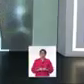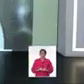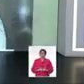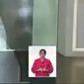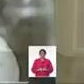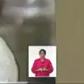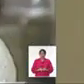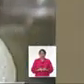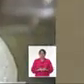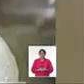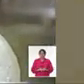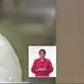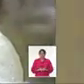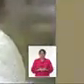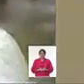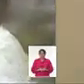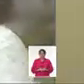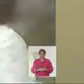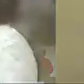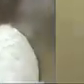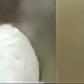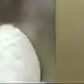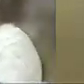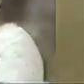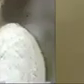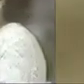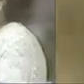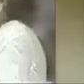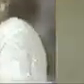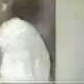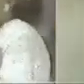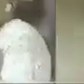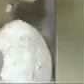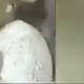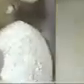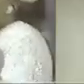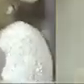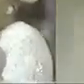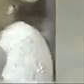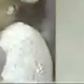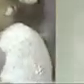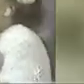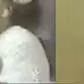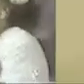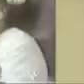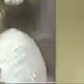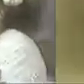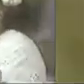De amargo desvelo, a ver.